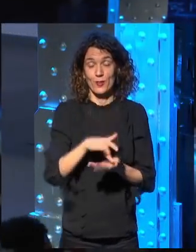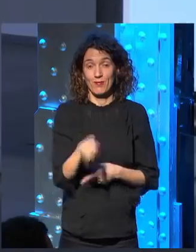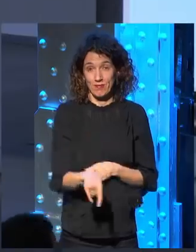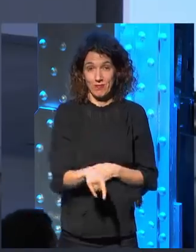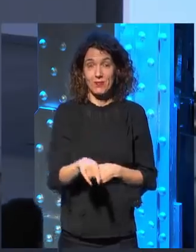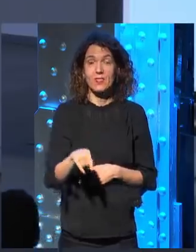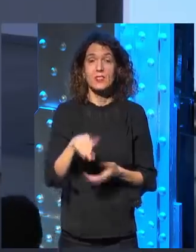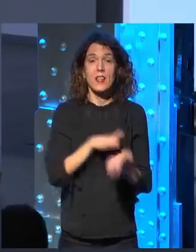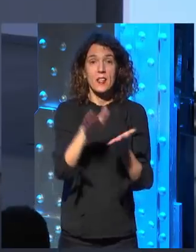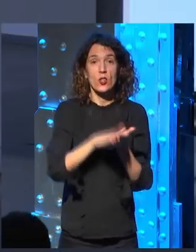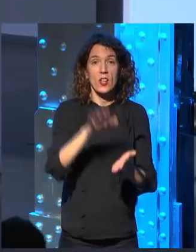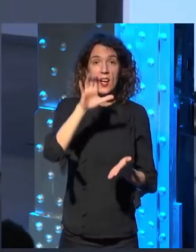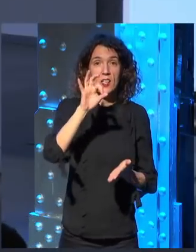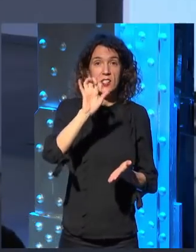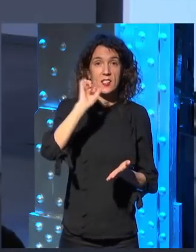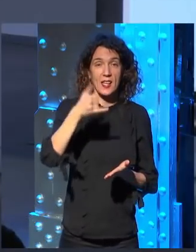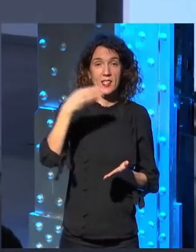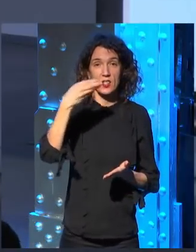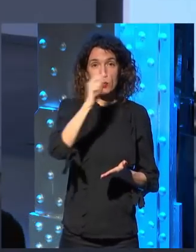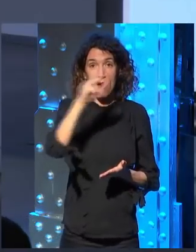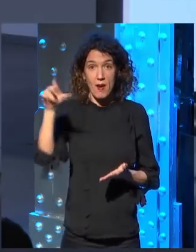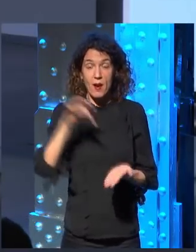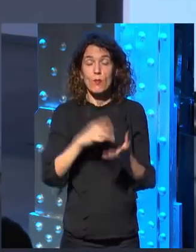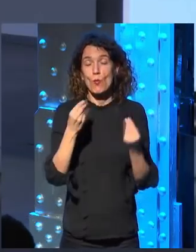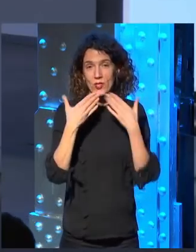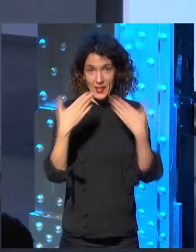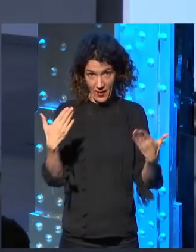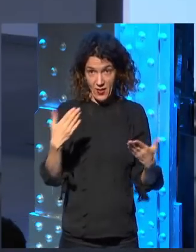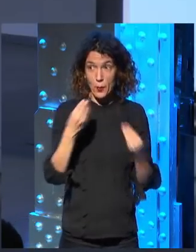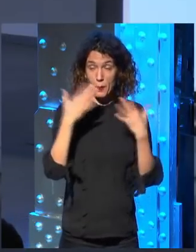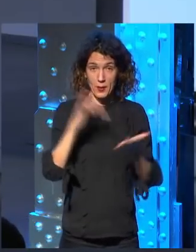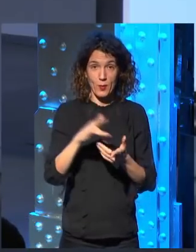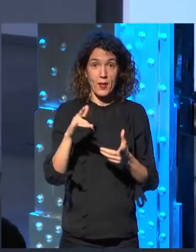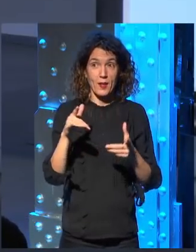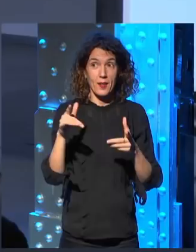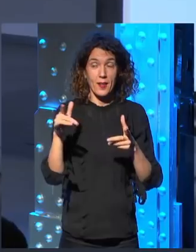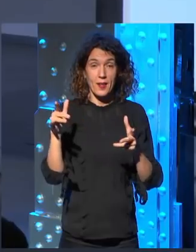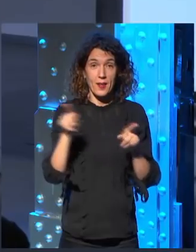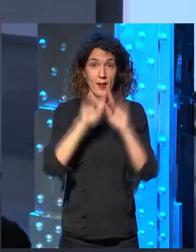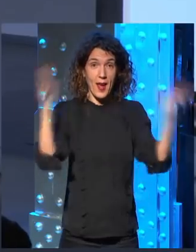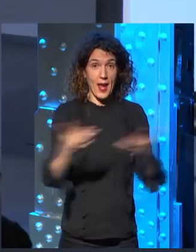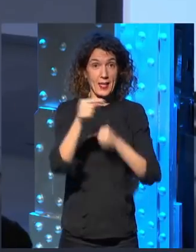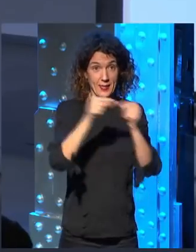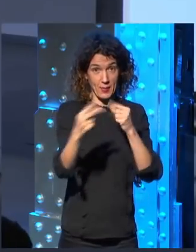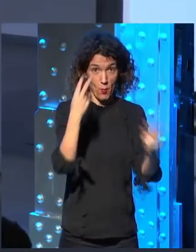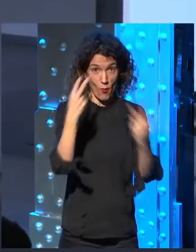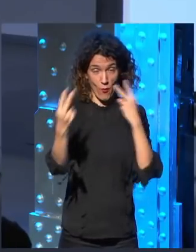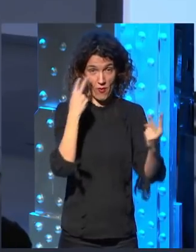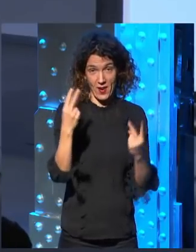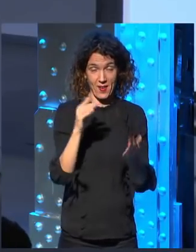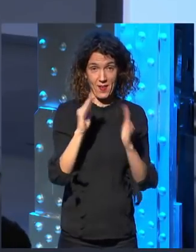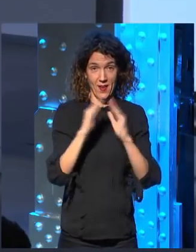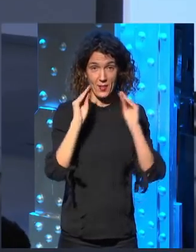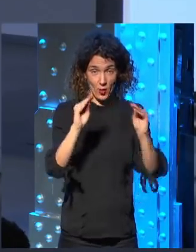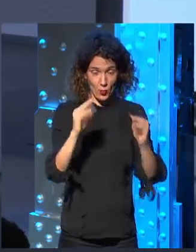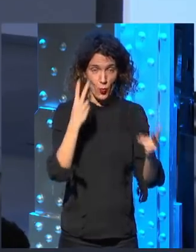de Seix Barral. Quiero agradecer también y dar la bienvenida a los que nos están escuchando en streaming desde